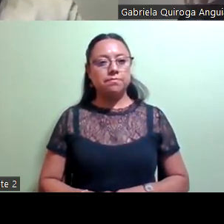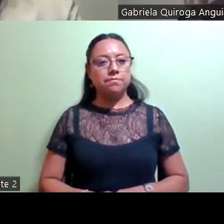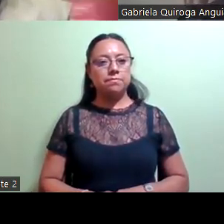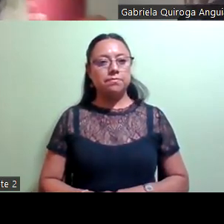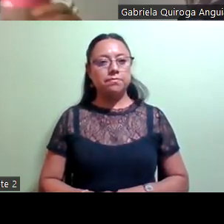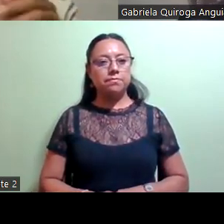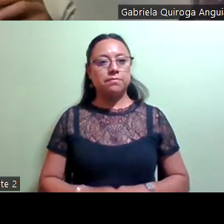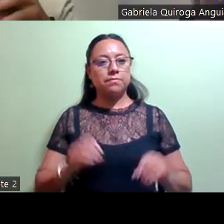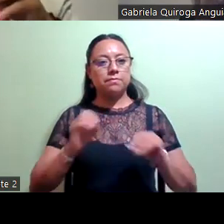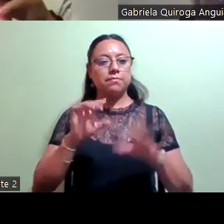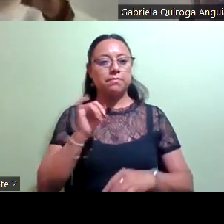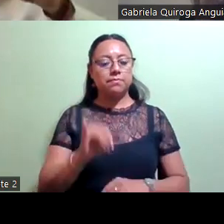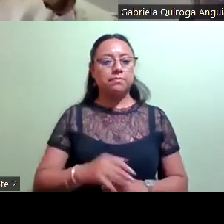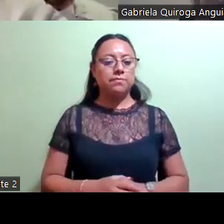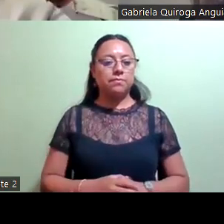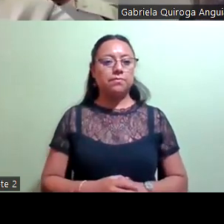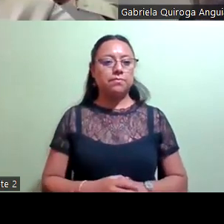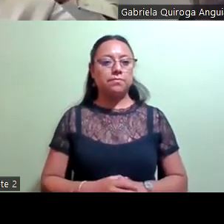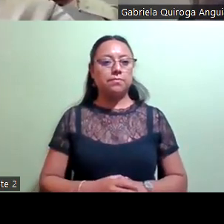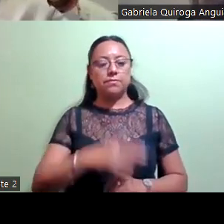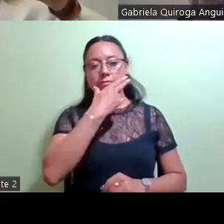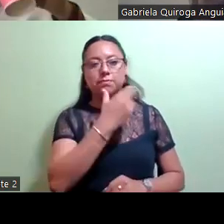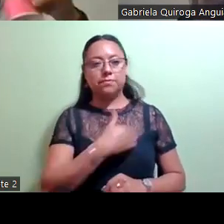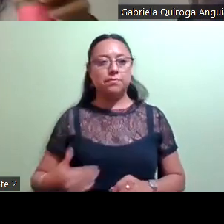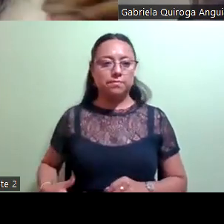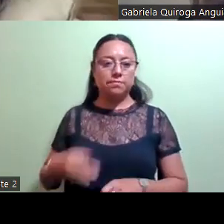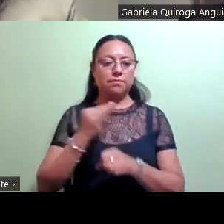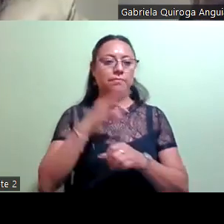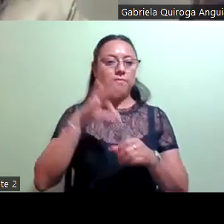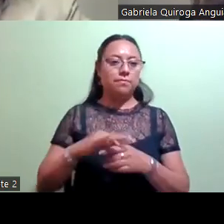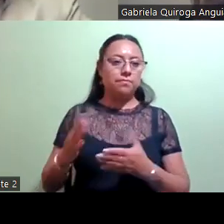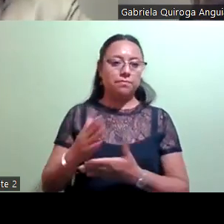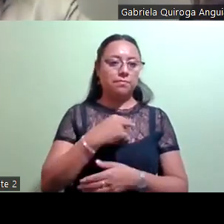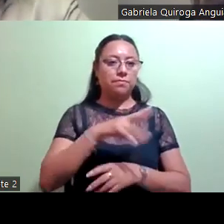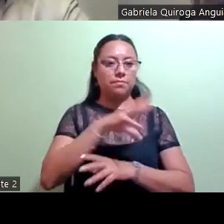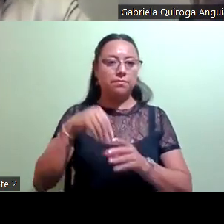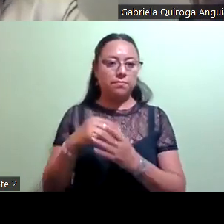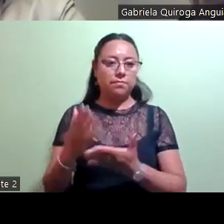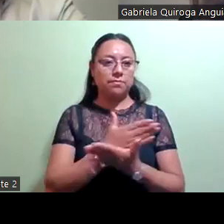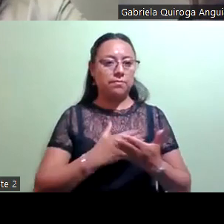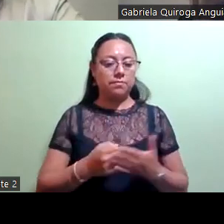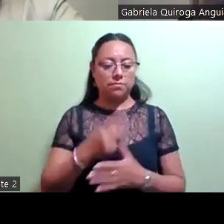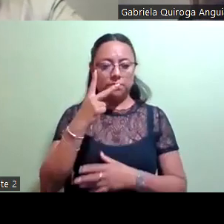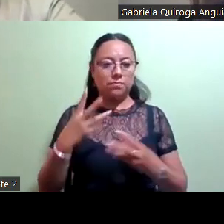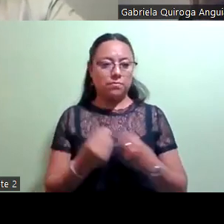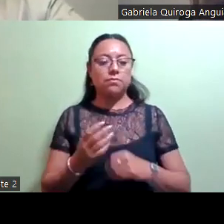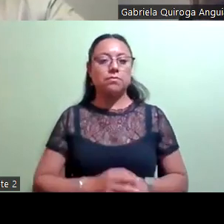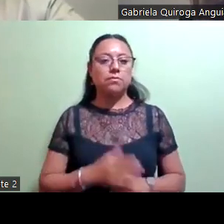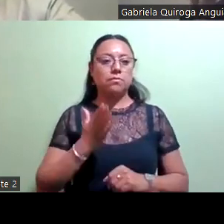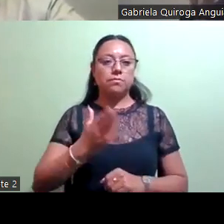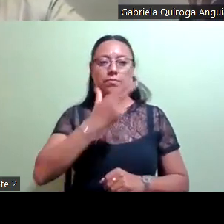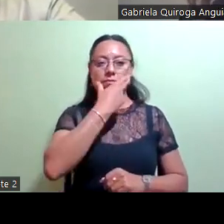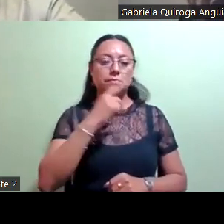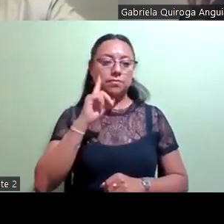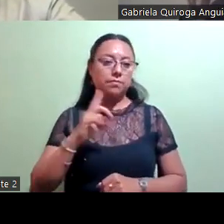Claro que sí, presidente. Por instrucción de la presidencia, se procede a recoger la votación nominal en lo general y en lo particular en un solo acto. Se le solicita a las y los